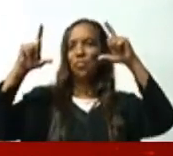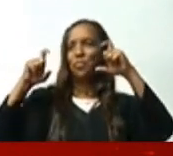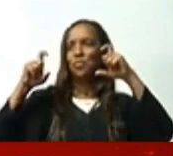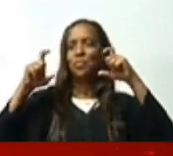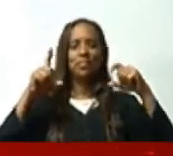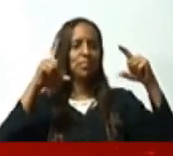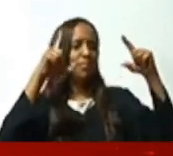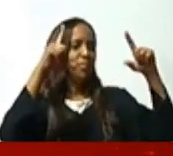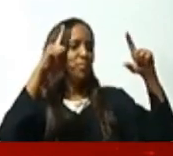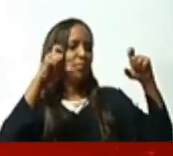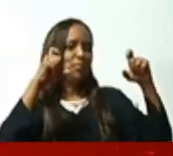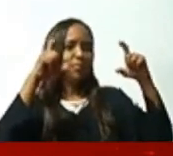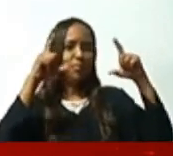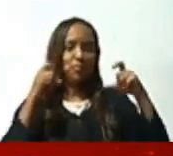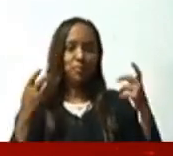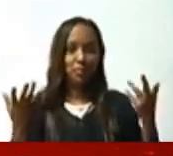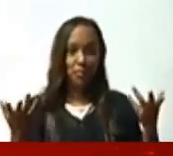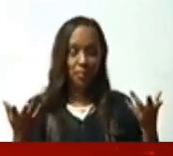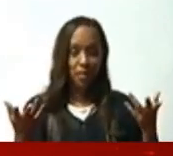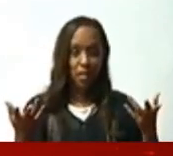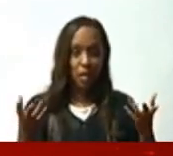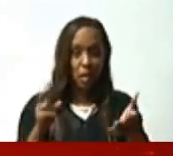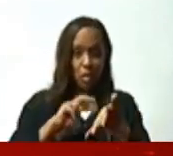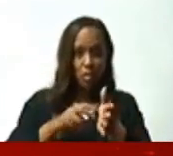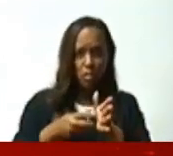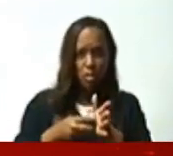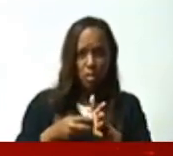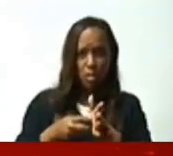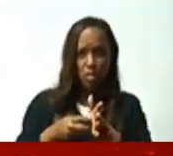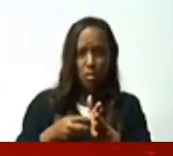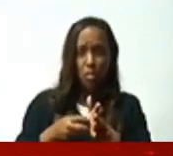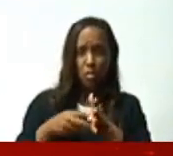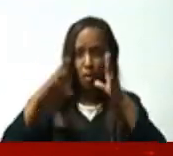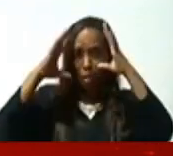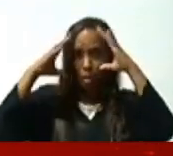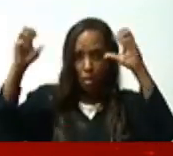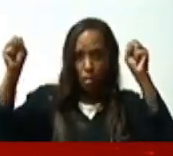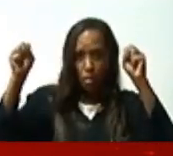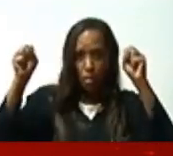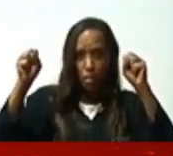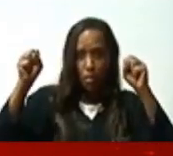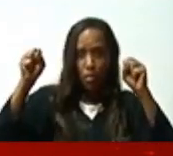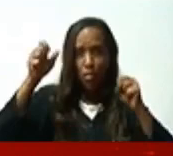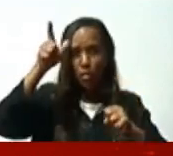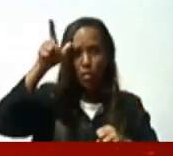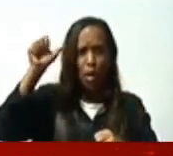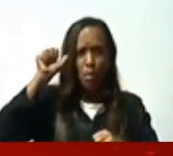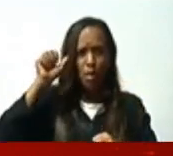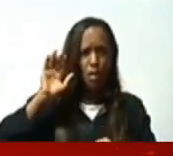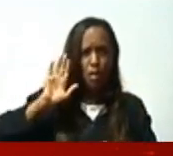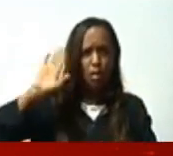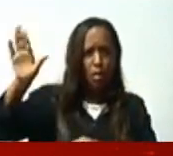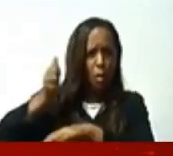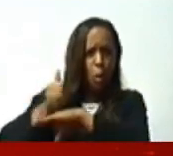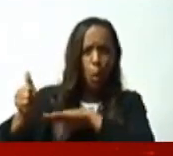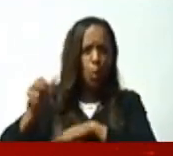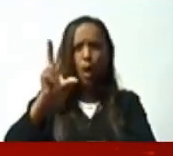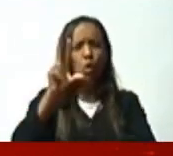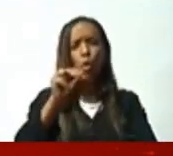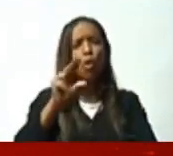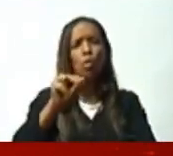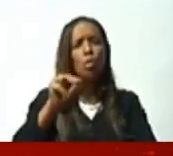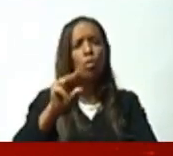que le esté tumbando polvo a Luis, ni mucho menos. Siento de manera muy particular que el hecho de que se